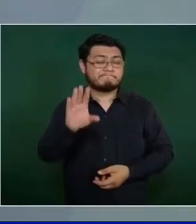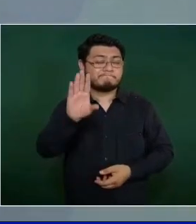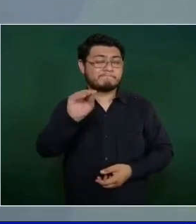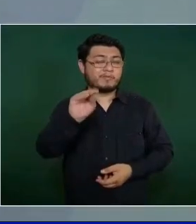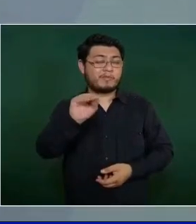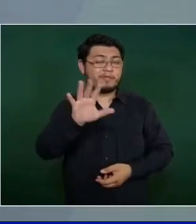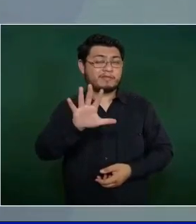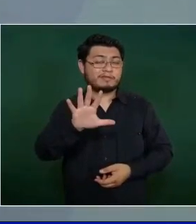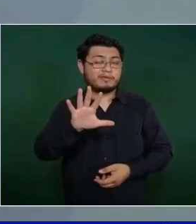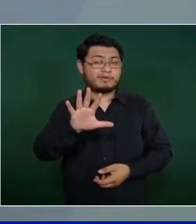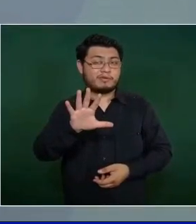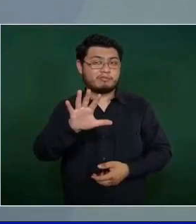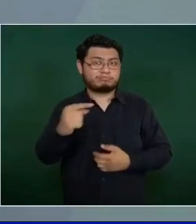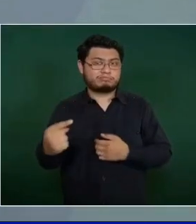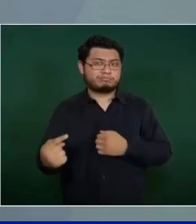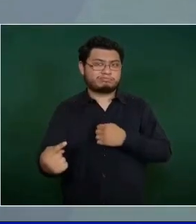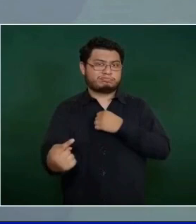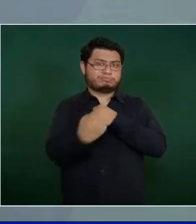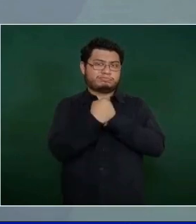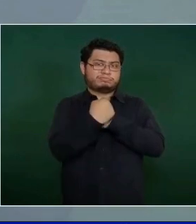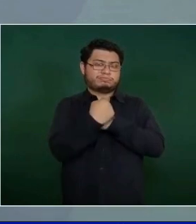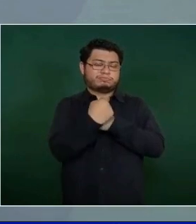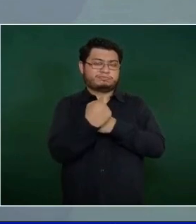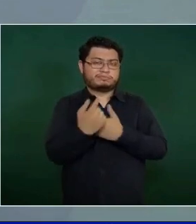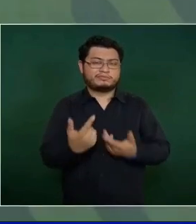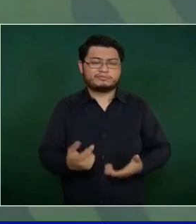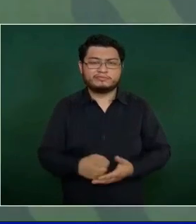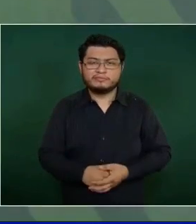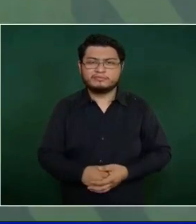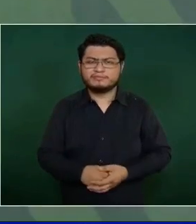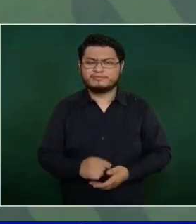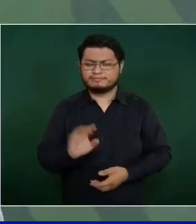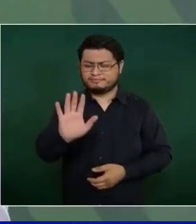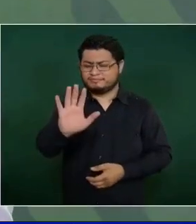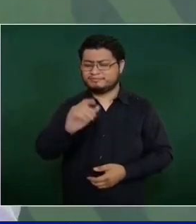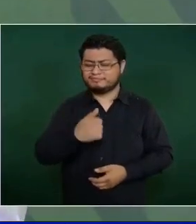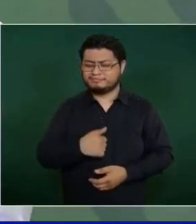95 estaban en contra de nosotros. Me dijo, no,